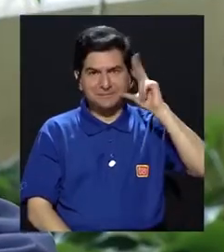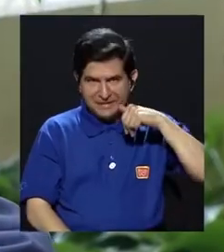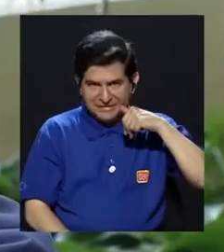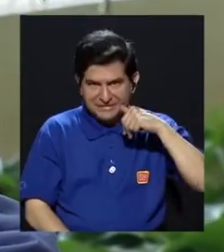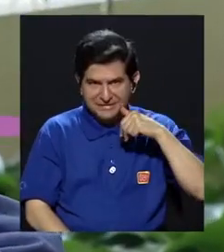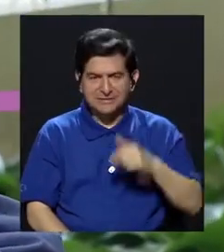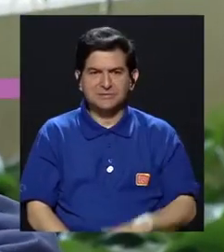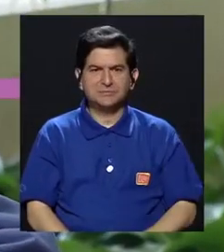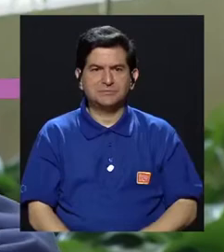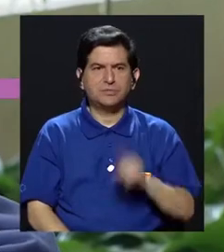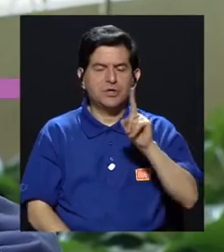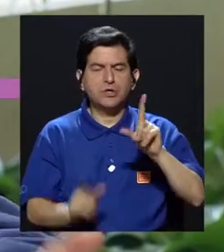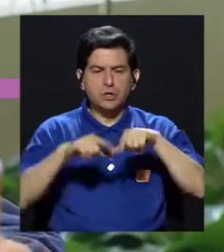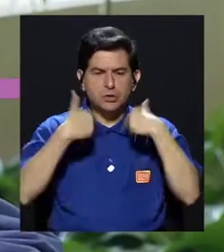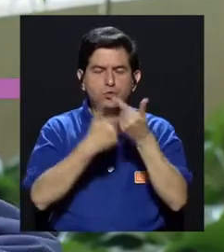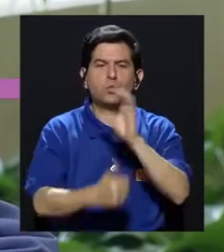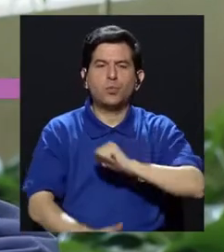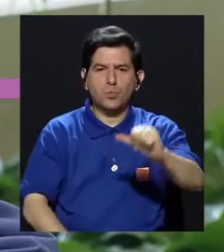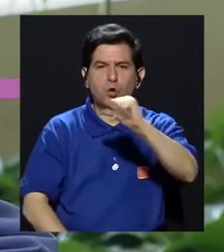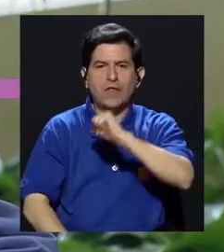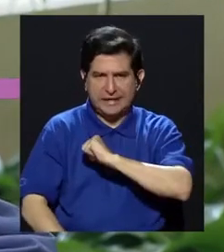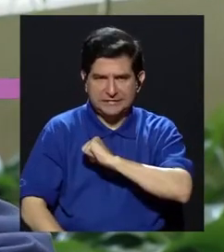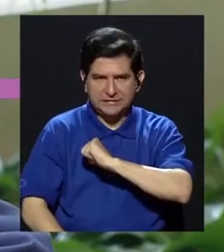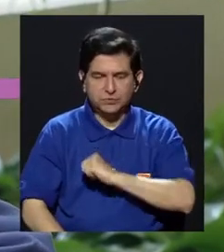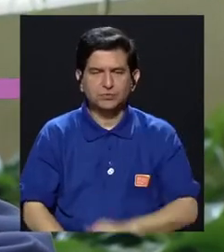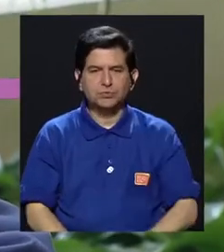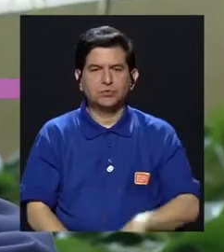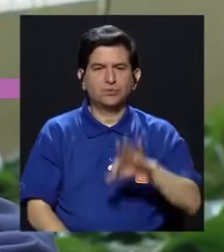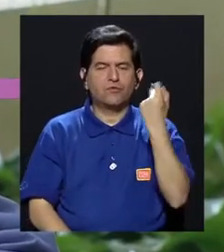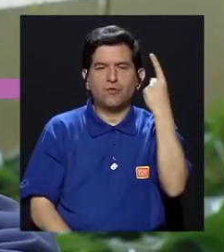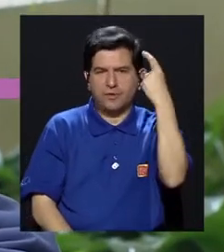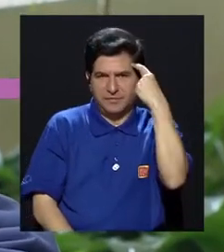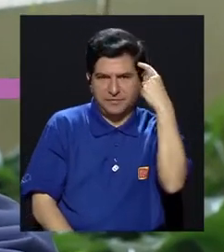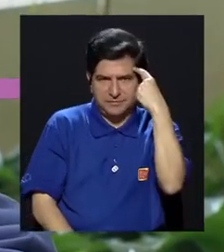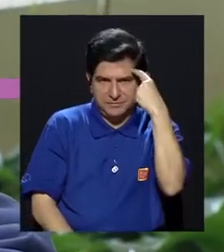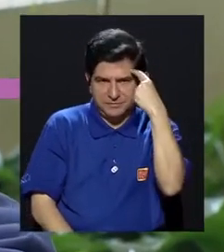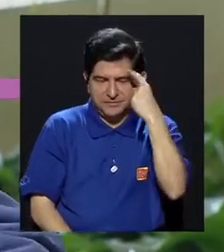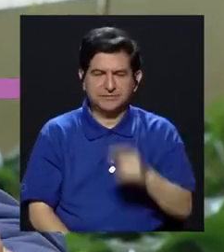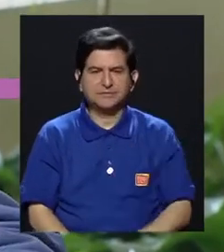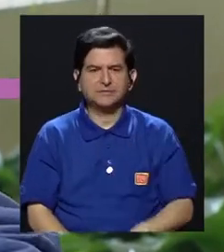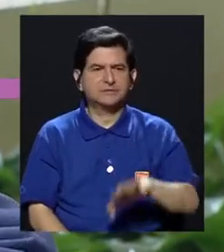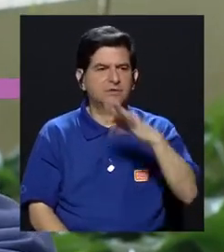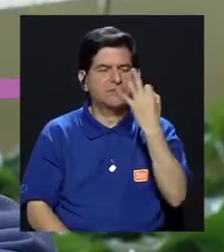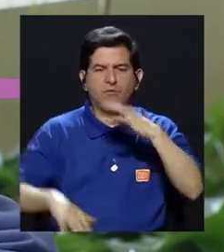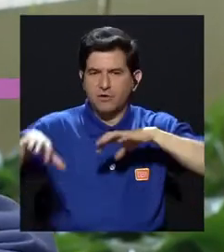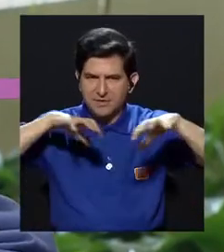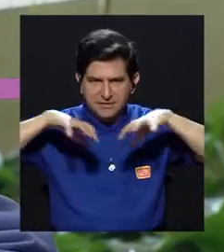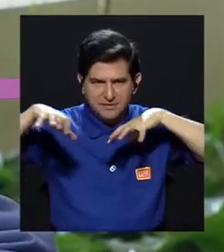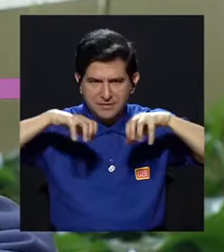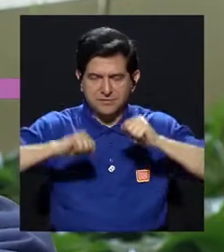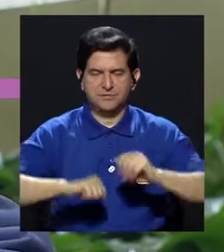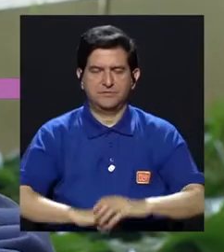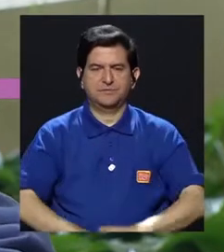machismo podríamos decir que es un conjunto de actitudes, de formas de pensar, de formas de